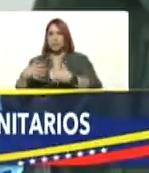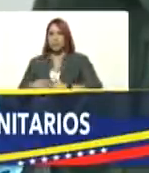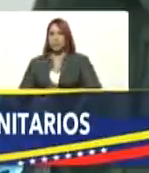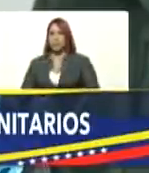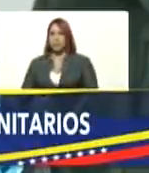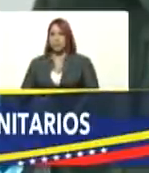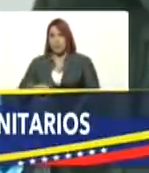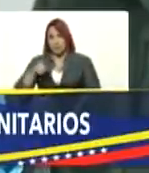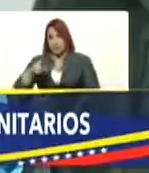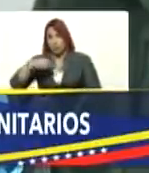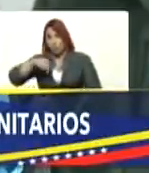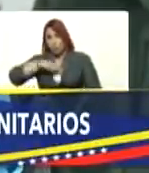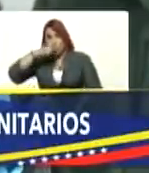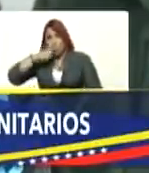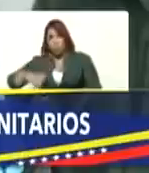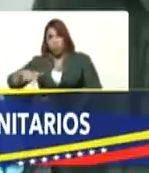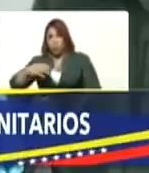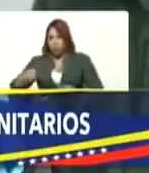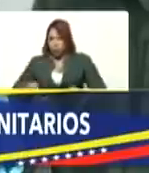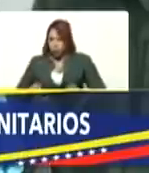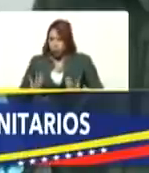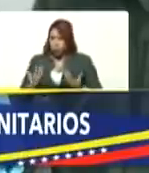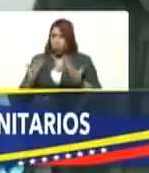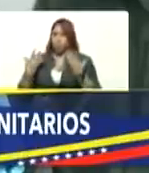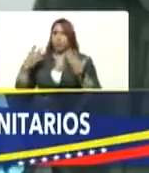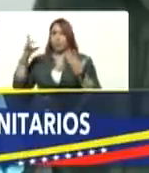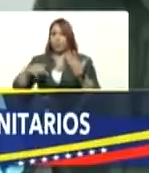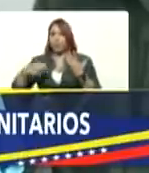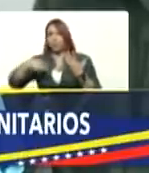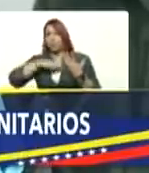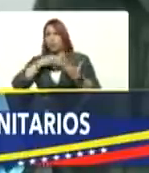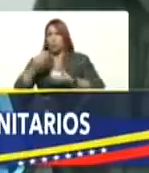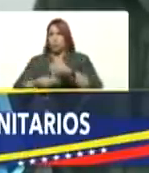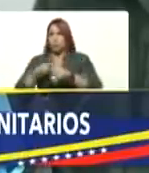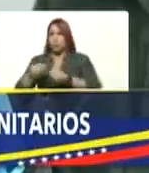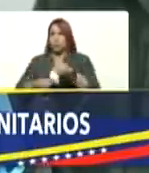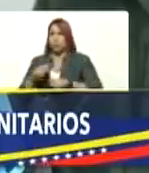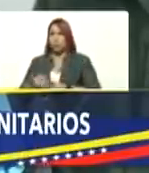Y allí nuestro pueblo se emocionó, hicimos